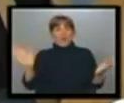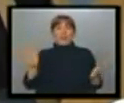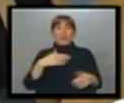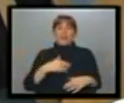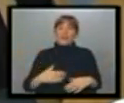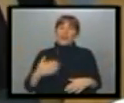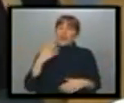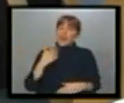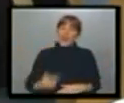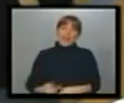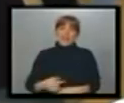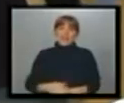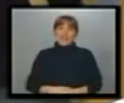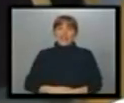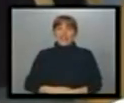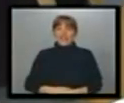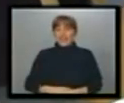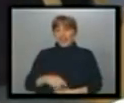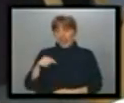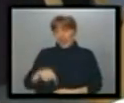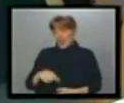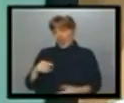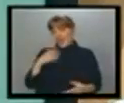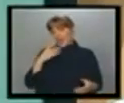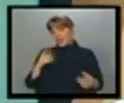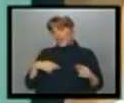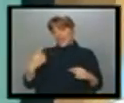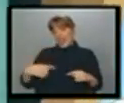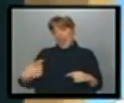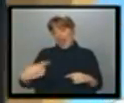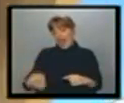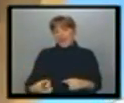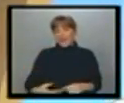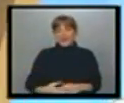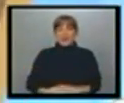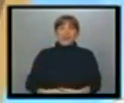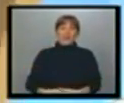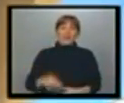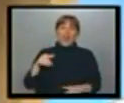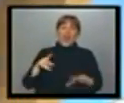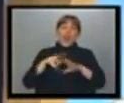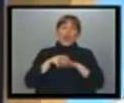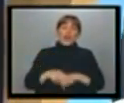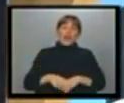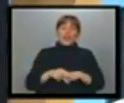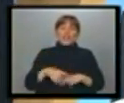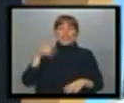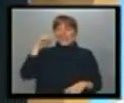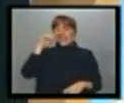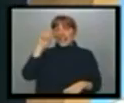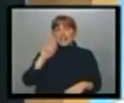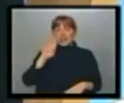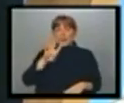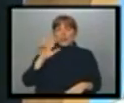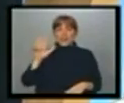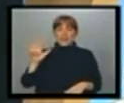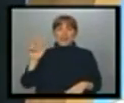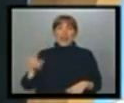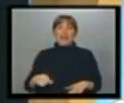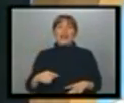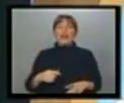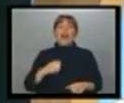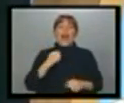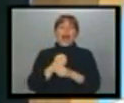va, bueno, ojalá que les guste lo de hoy, lo de mañana, lo de todos los días. Bueno, hacemos una pausa. 7.43, tenemos mucho más, no te vayas. Hasta las